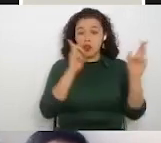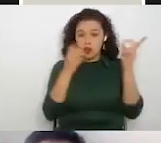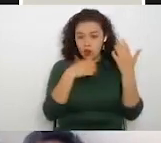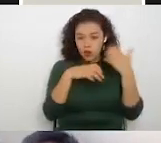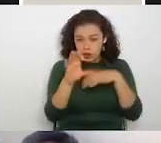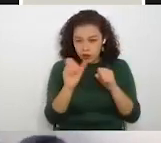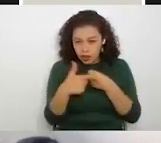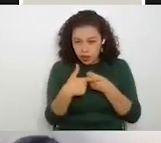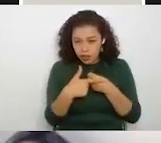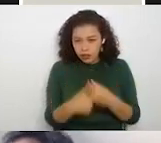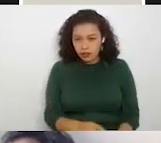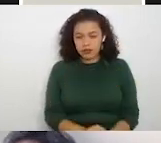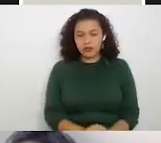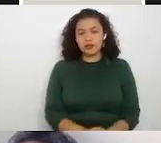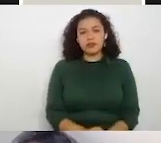comentario?